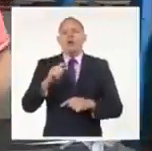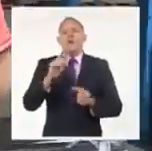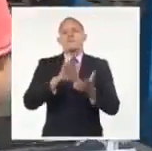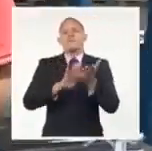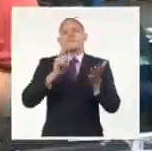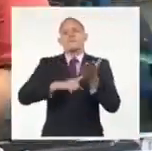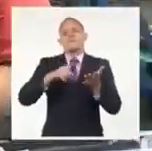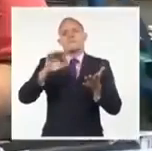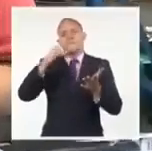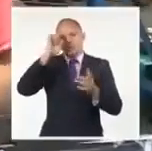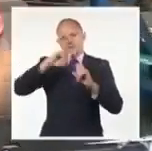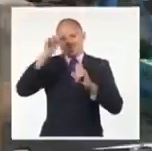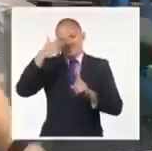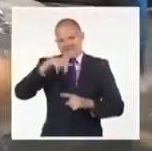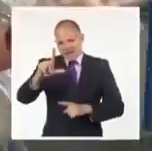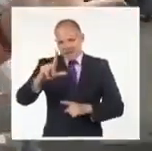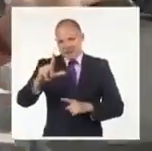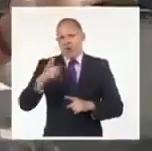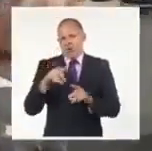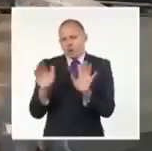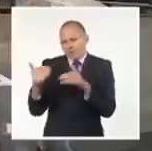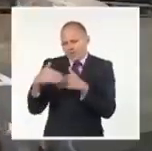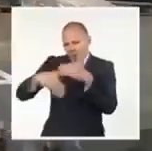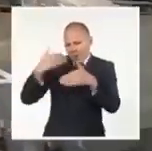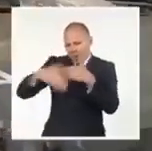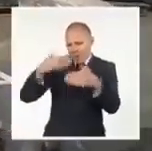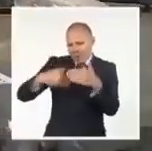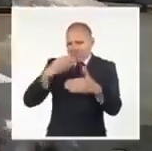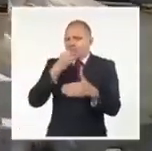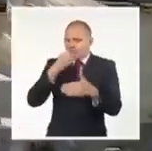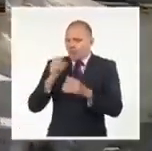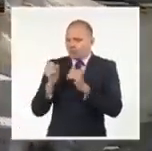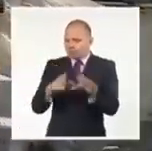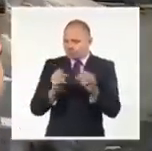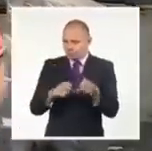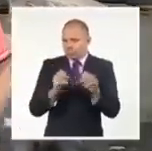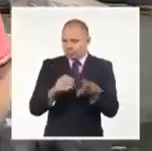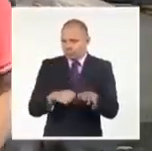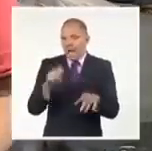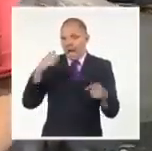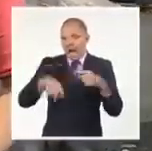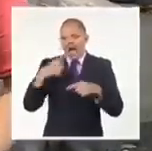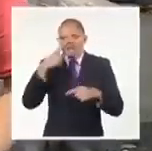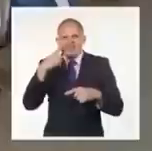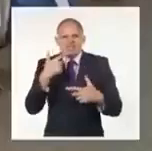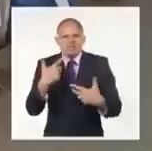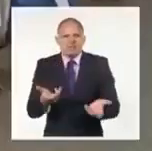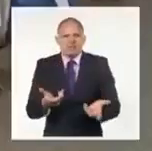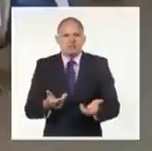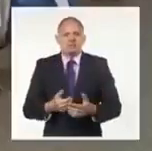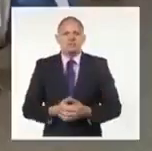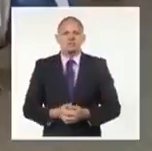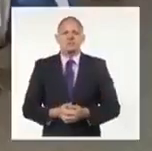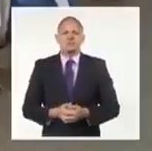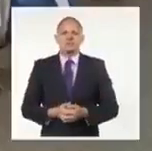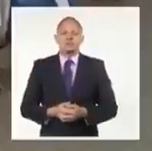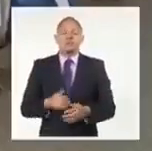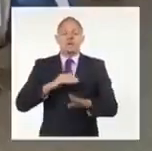para el destinatario. Ante el presumible incremento de la paquetería, las transitarias adoptan estrategias. En los peores años de